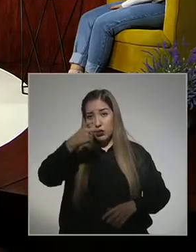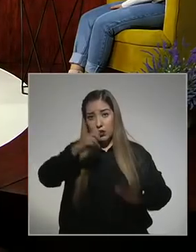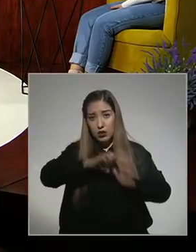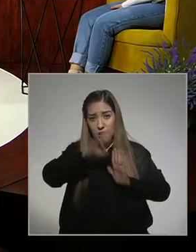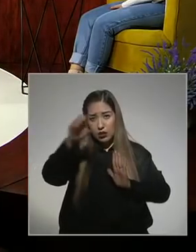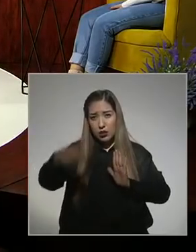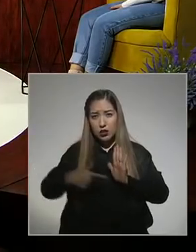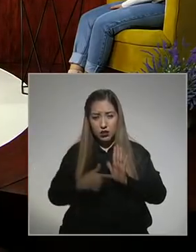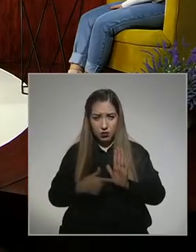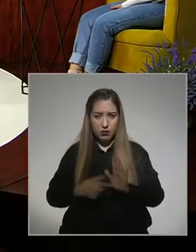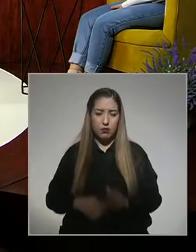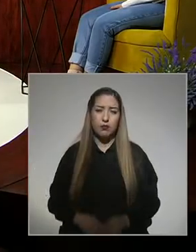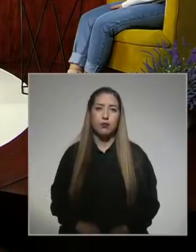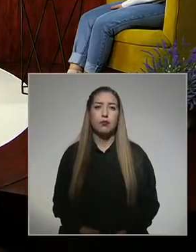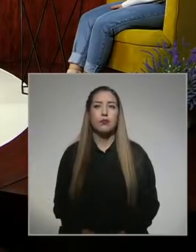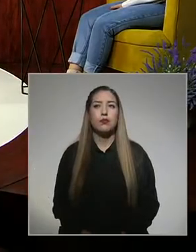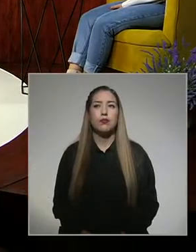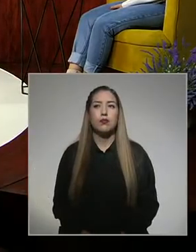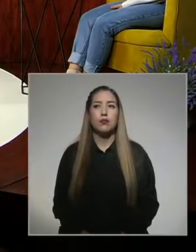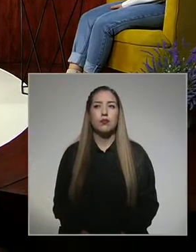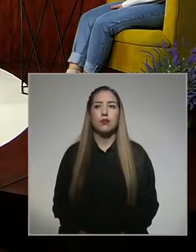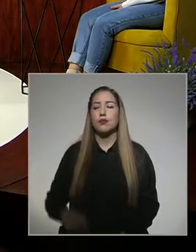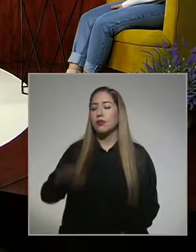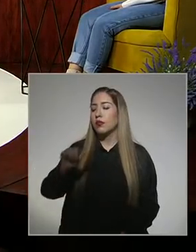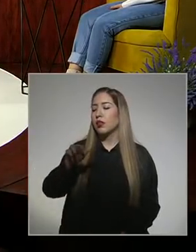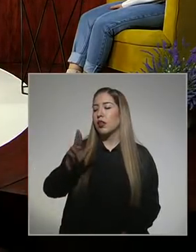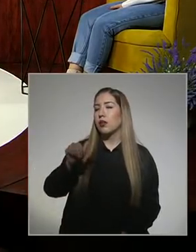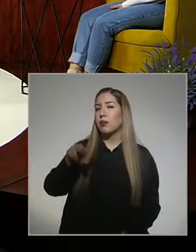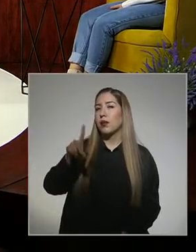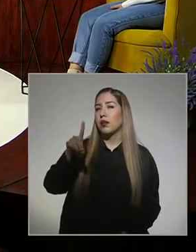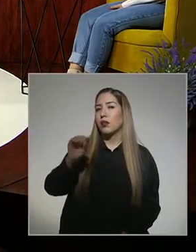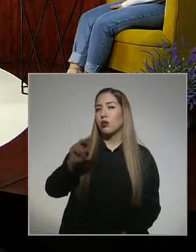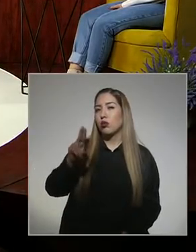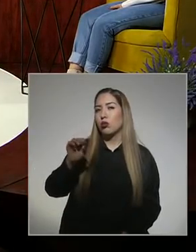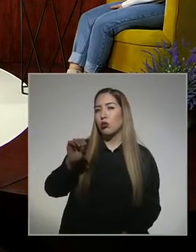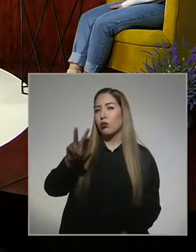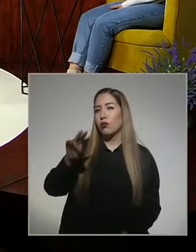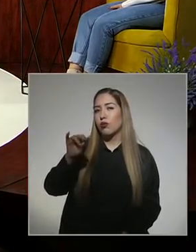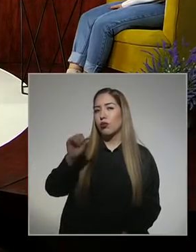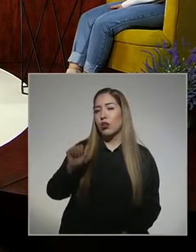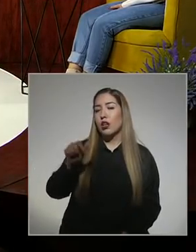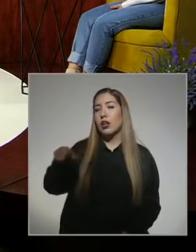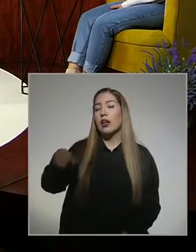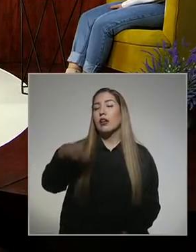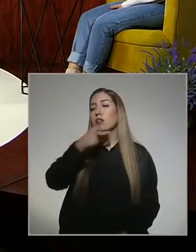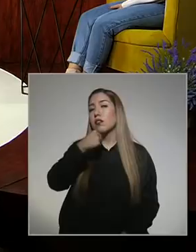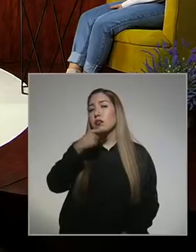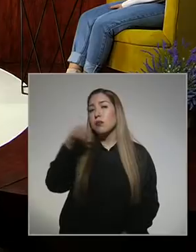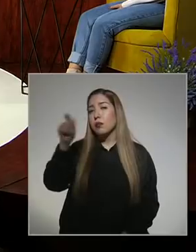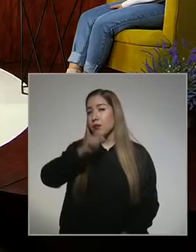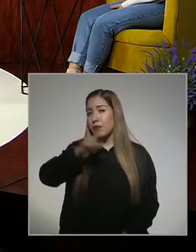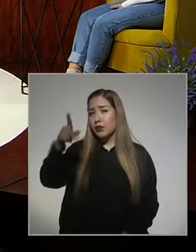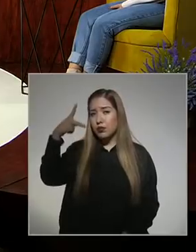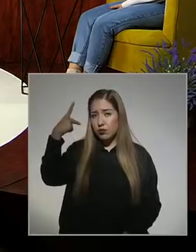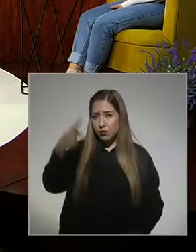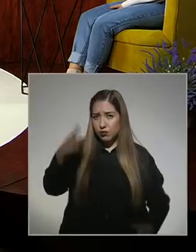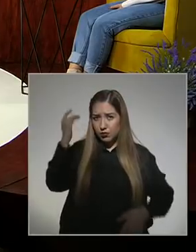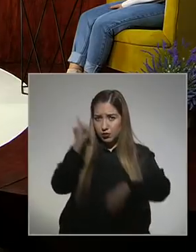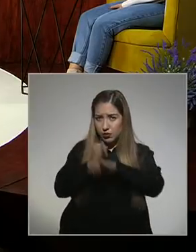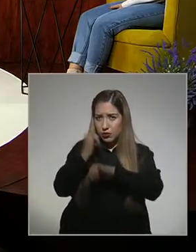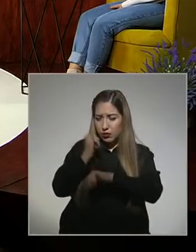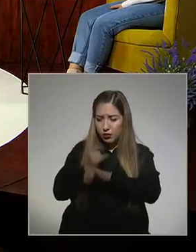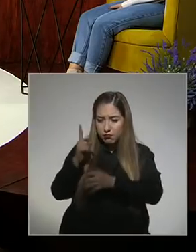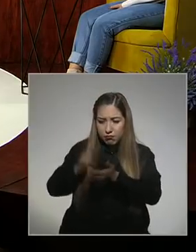estoy basando en Armando Novoa, que es un especialista en seguridad en Internet. Me estoy basando en muchos